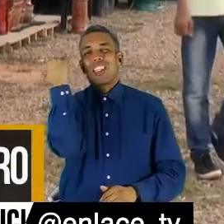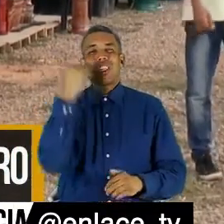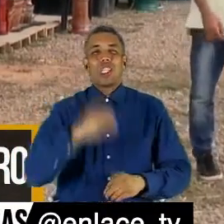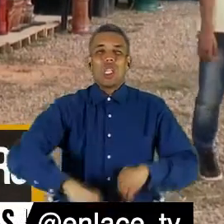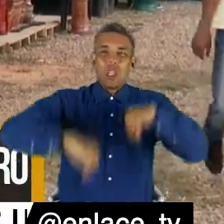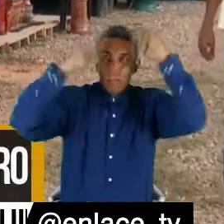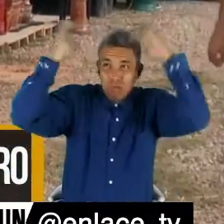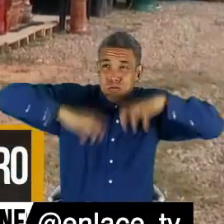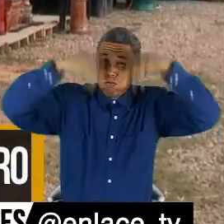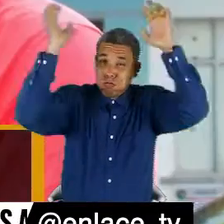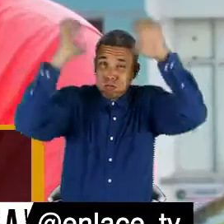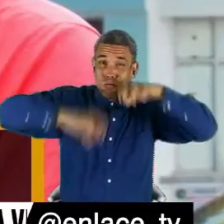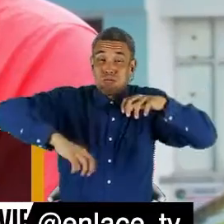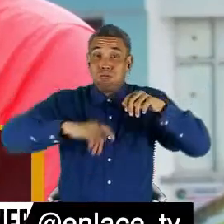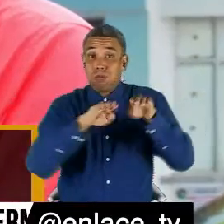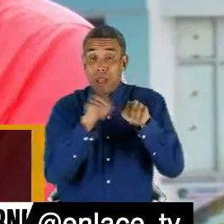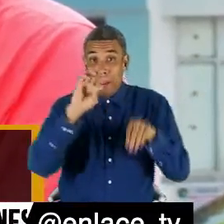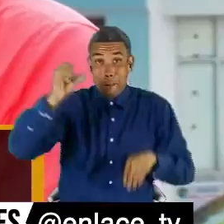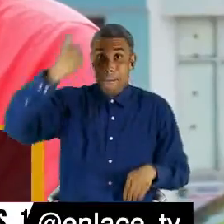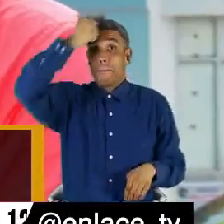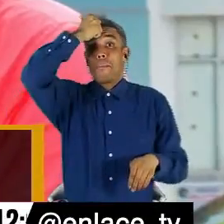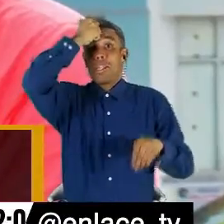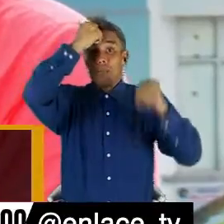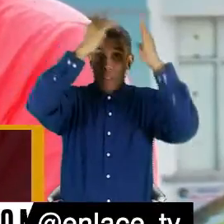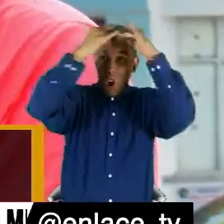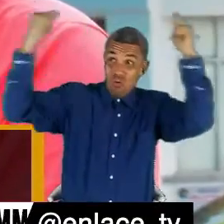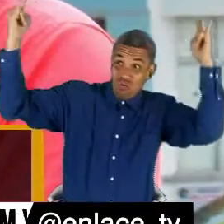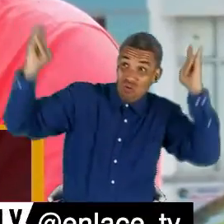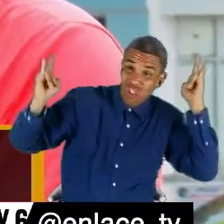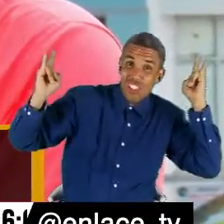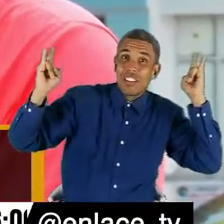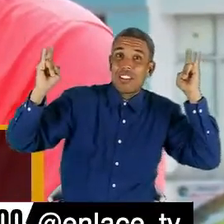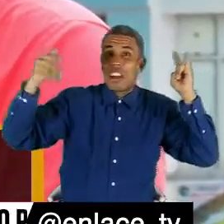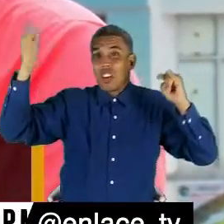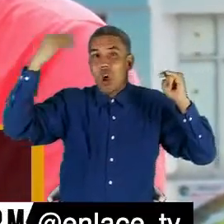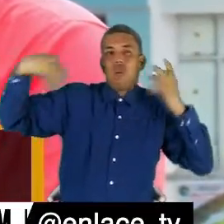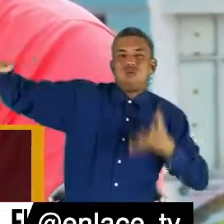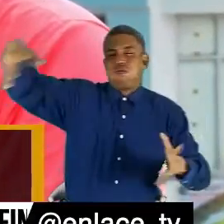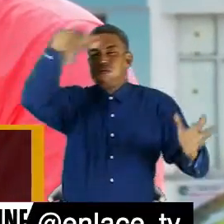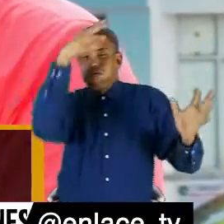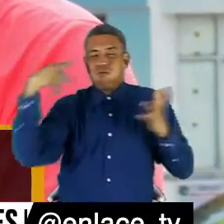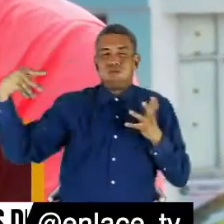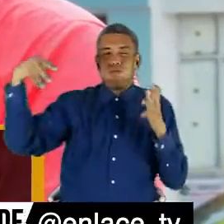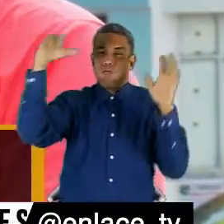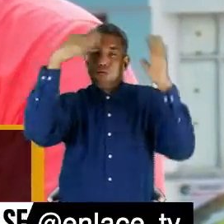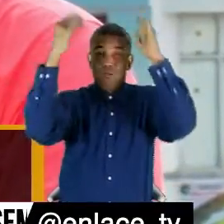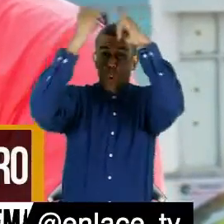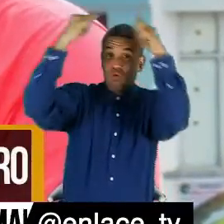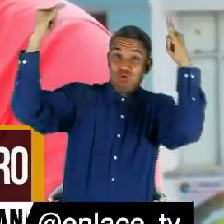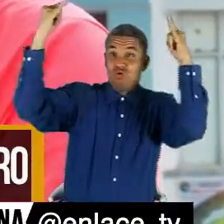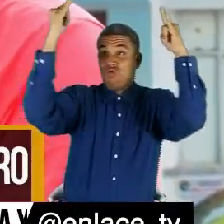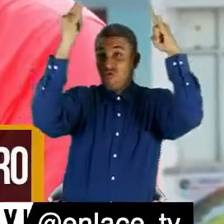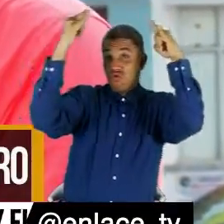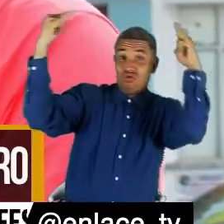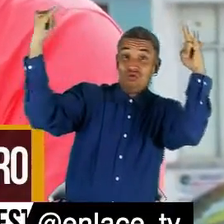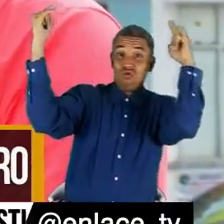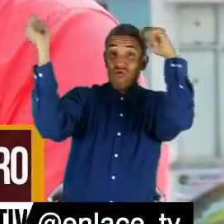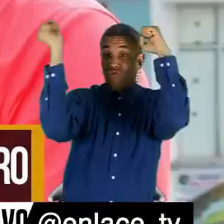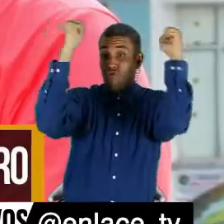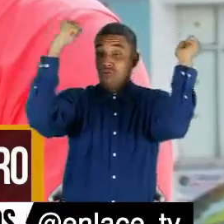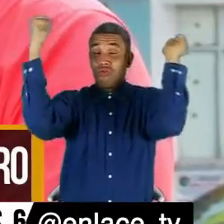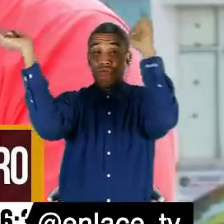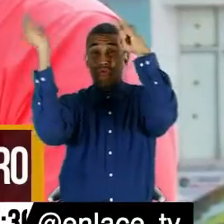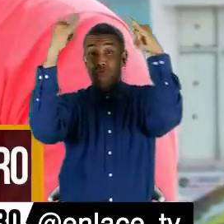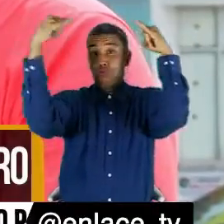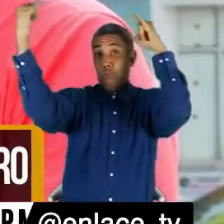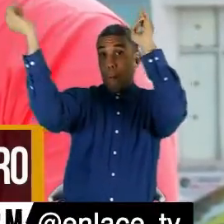la caída del stand principal, de la carpa principal, empezamos a trabajar en el plan de contingencia automáticamente el día de hoy y